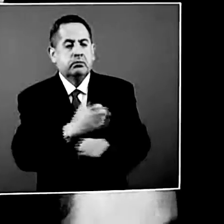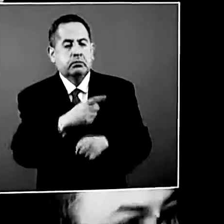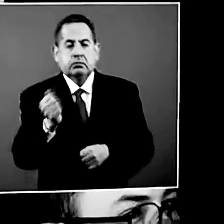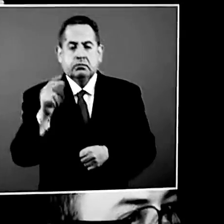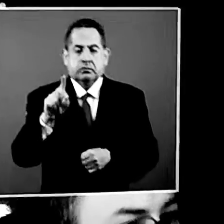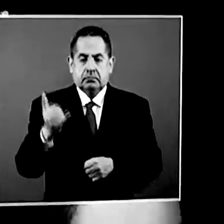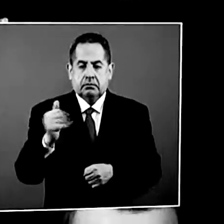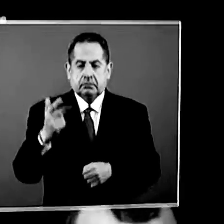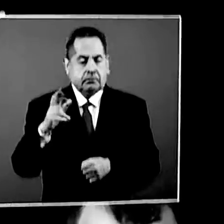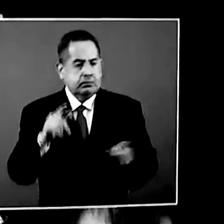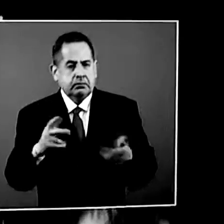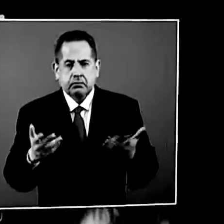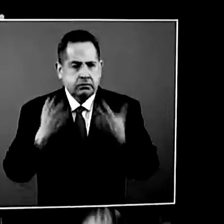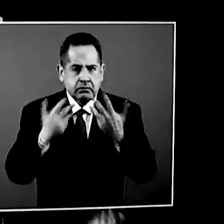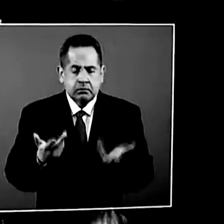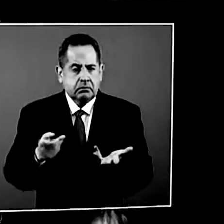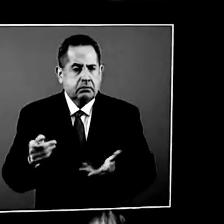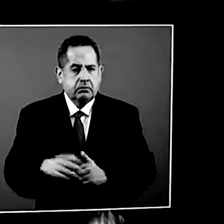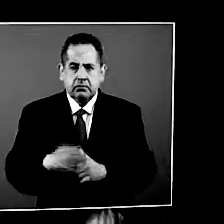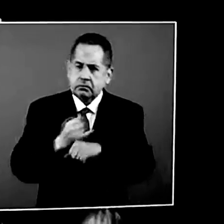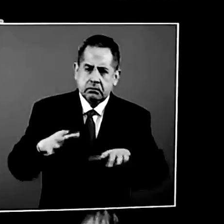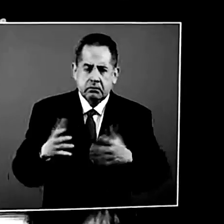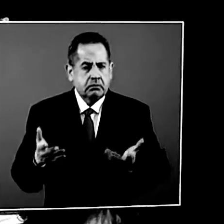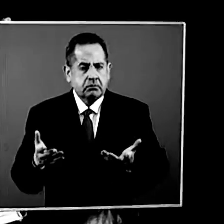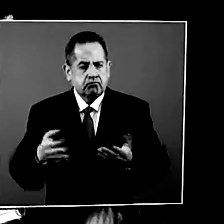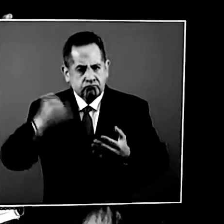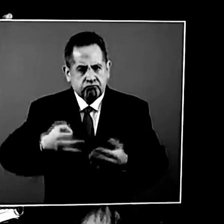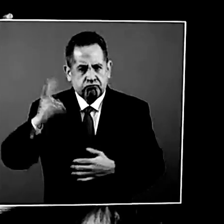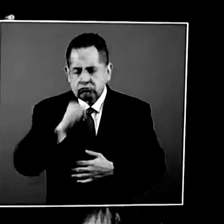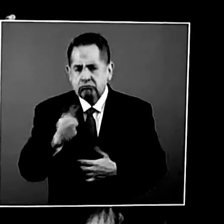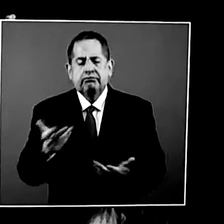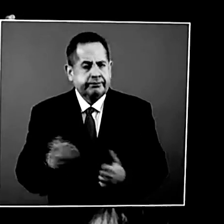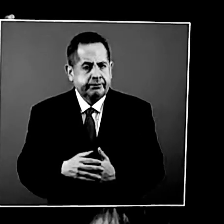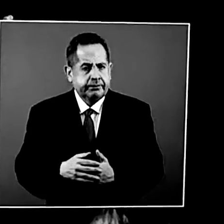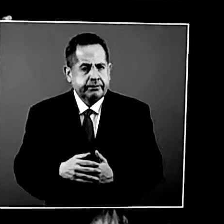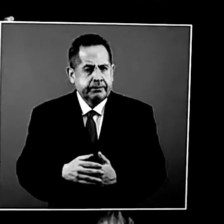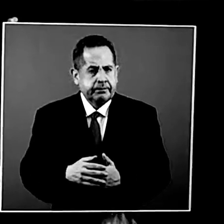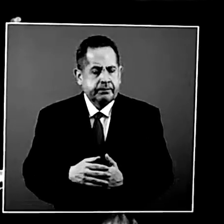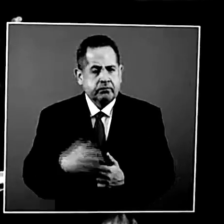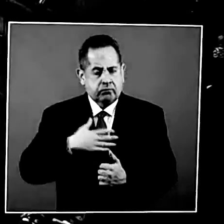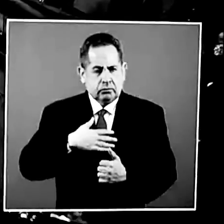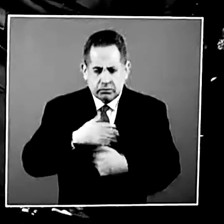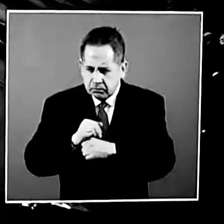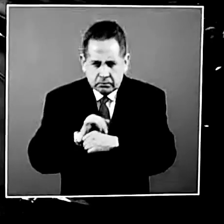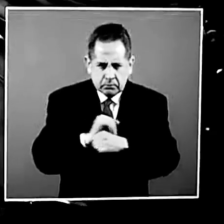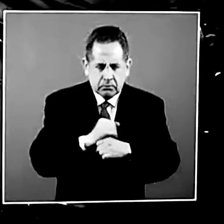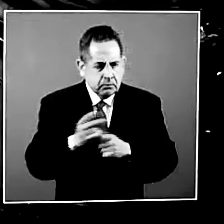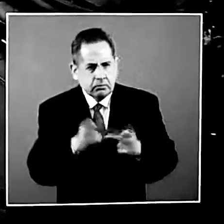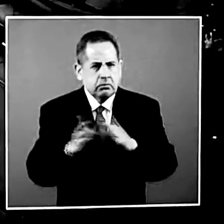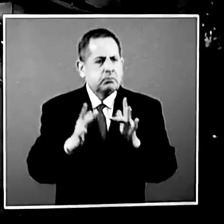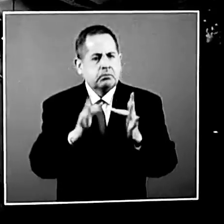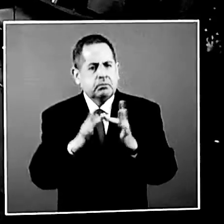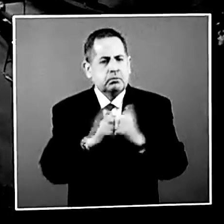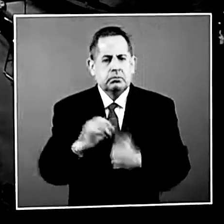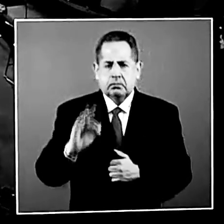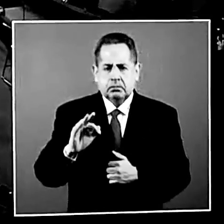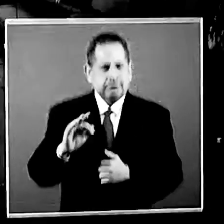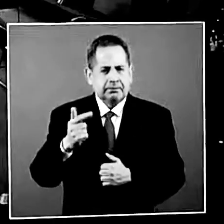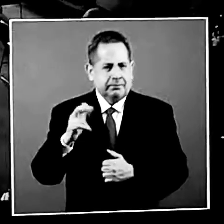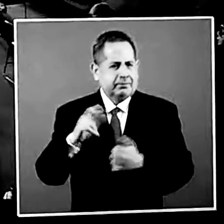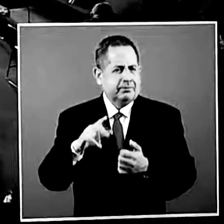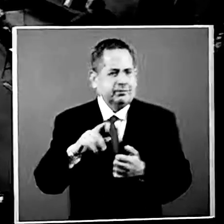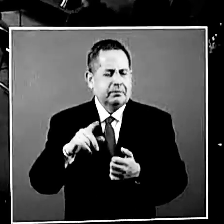Santi Aguilera. No hay una información verídica, no se estuvo, yo bueno, yo en lo personal estuve buscando tener contacto con la Fiscalía del Estado